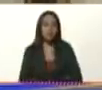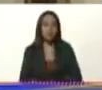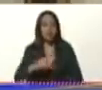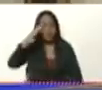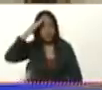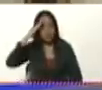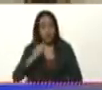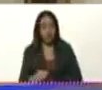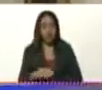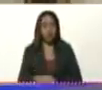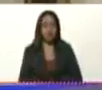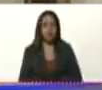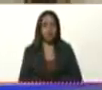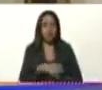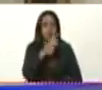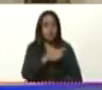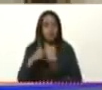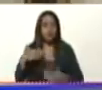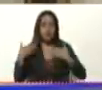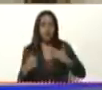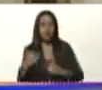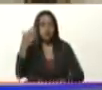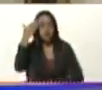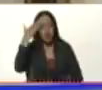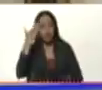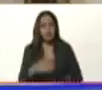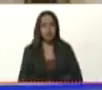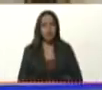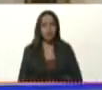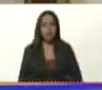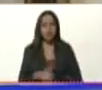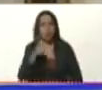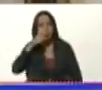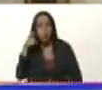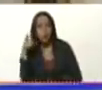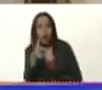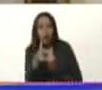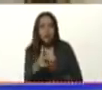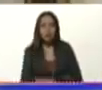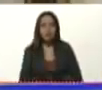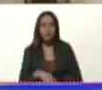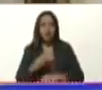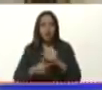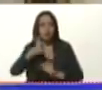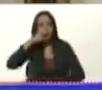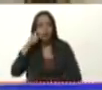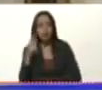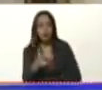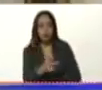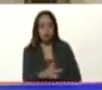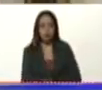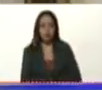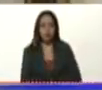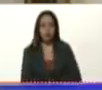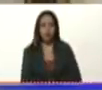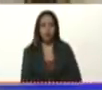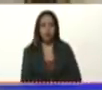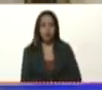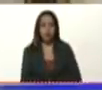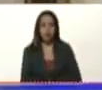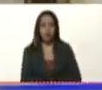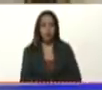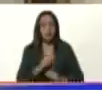militares y personal de salud sabe lo que son rondas de guardia, saben lo que es prestar guardia, dejar de dormir